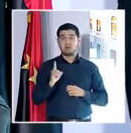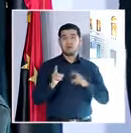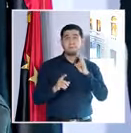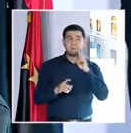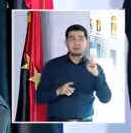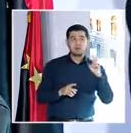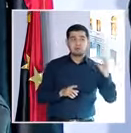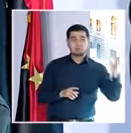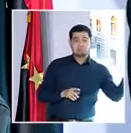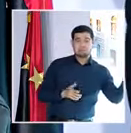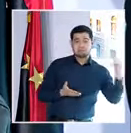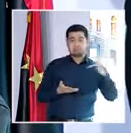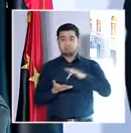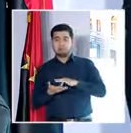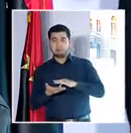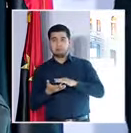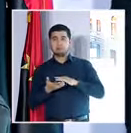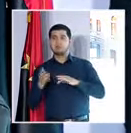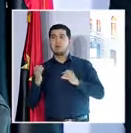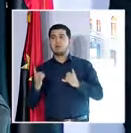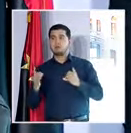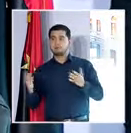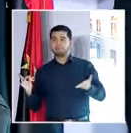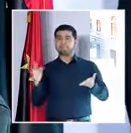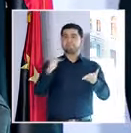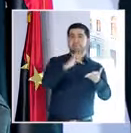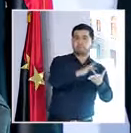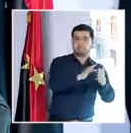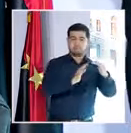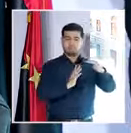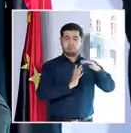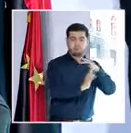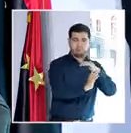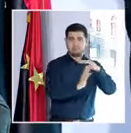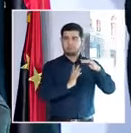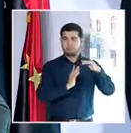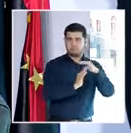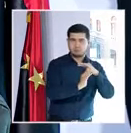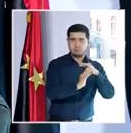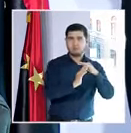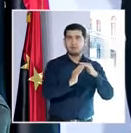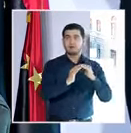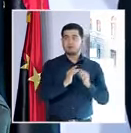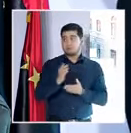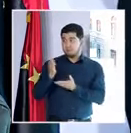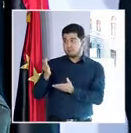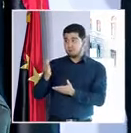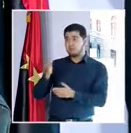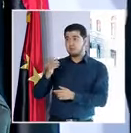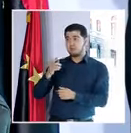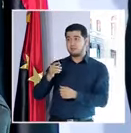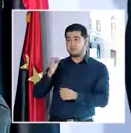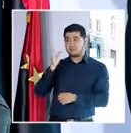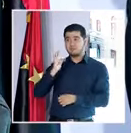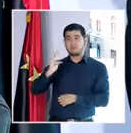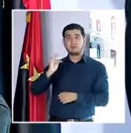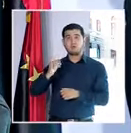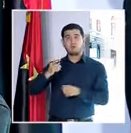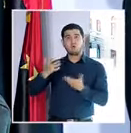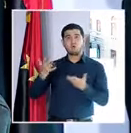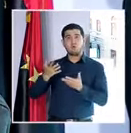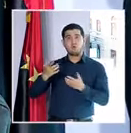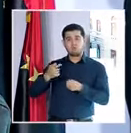y a Colombia, sino era al revés. Señor Procurador, usted que nos acompañó de manera permanente, General Moreno también